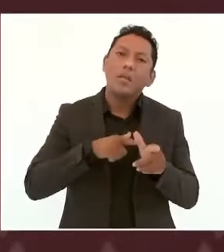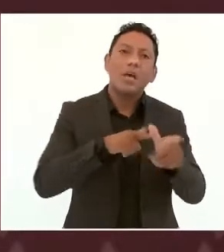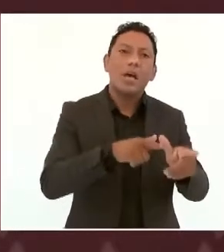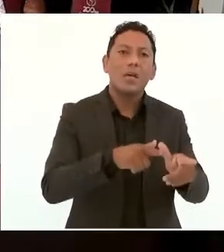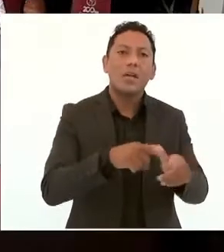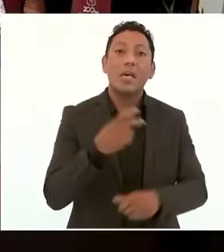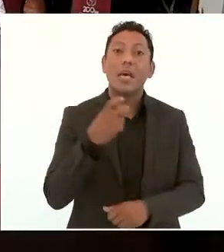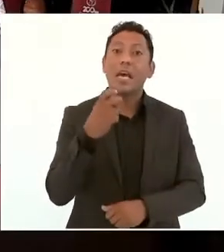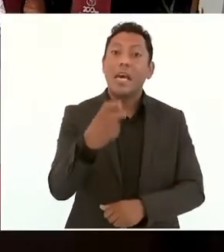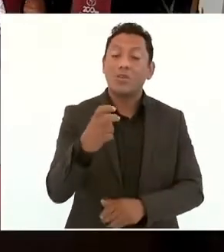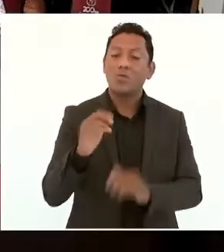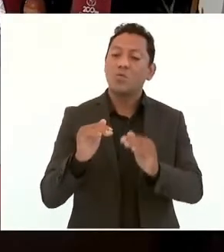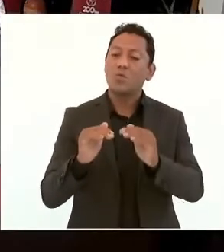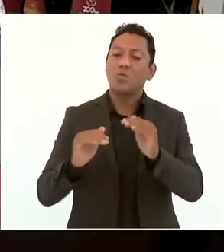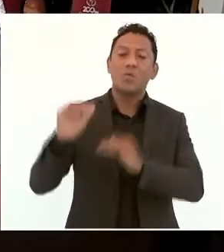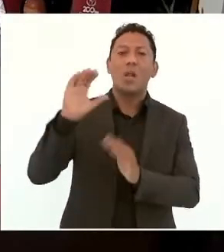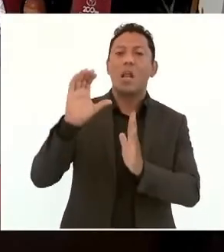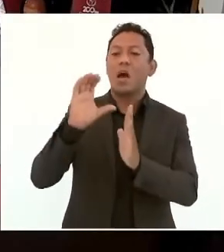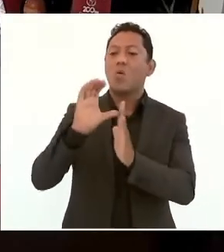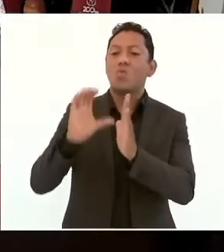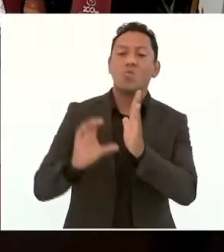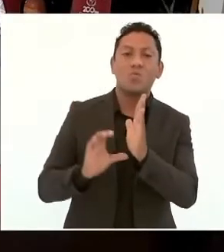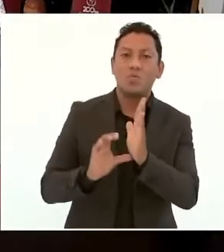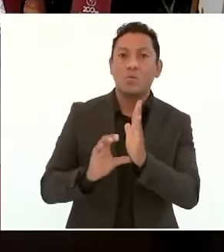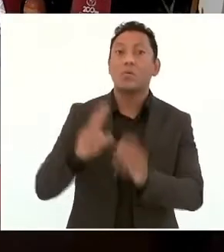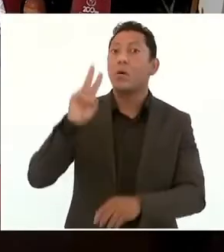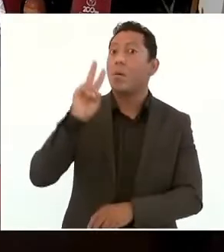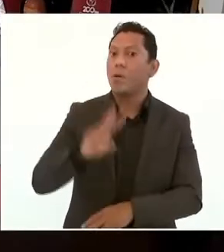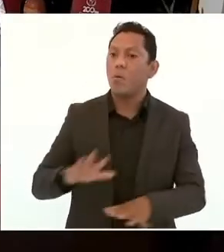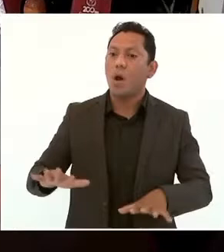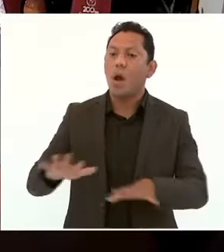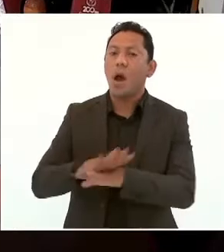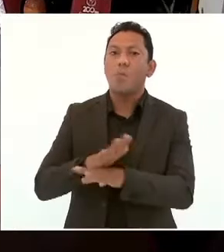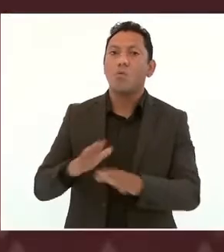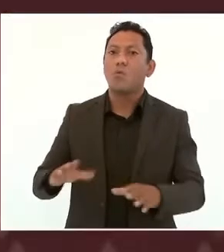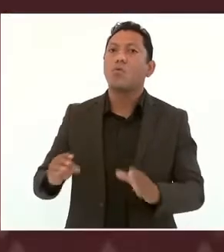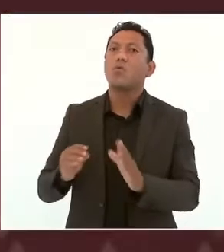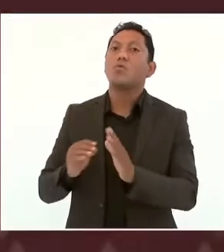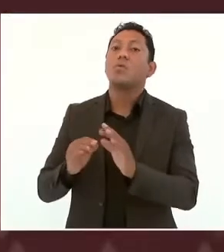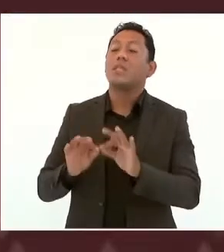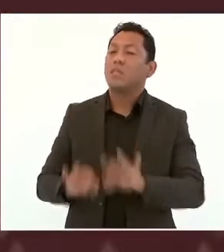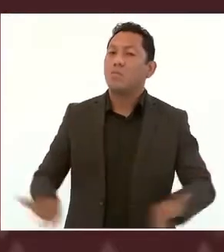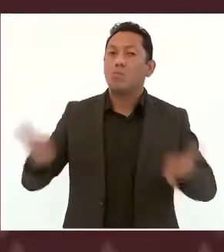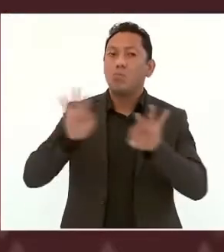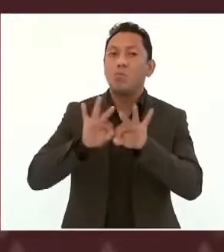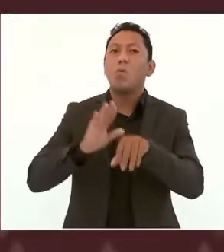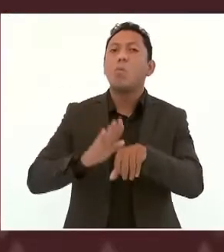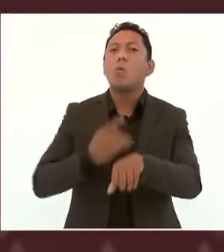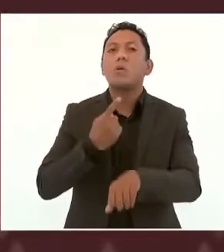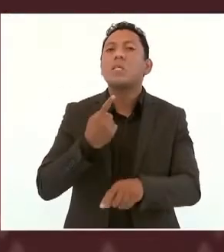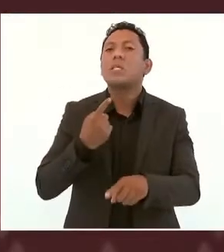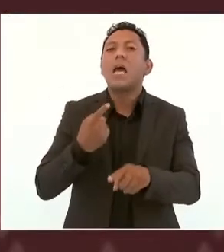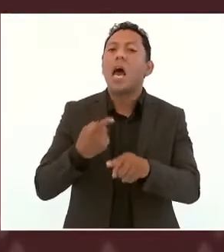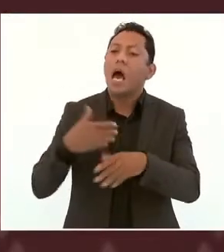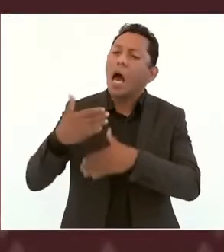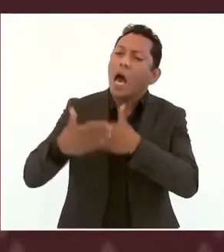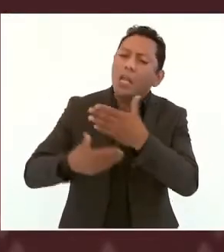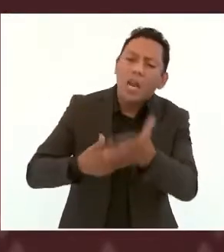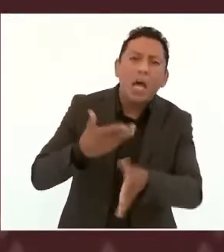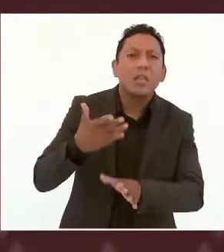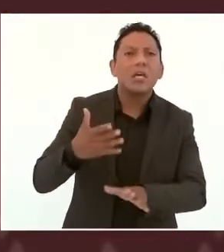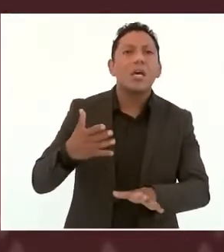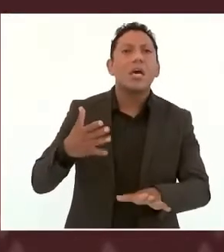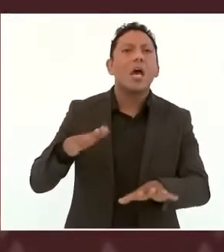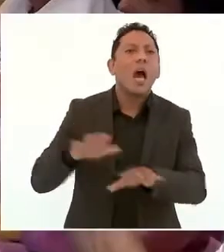Elevar estos derechos a rango constitucional fue un avance importantísimo, porque esté quien esté en el